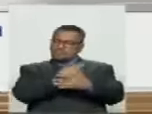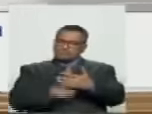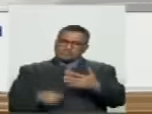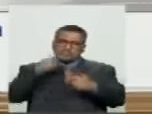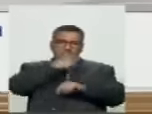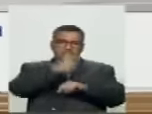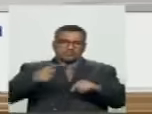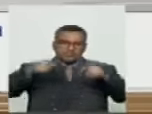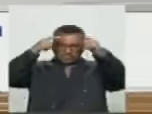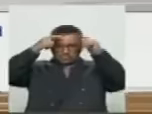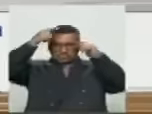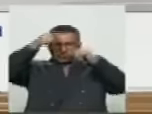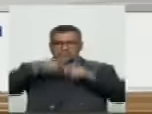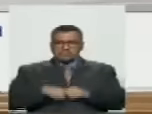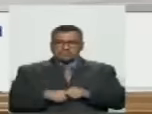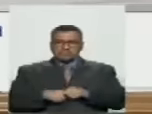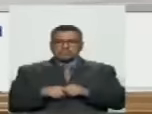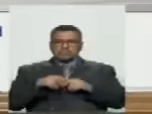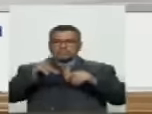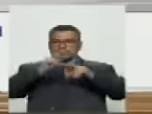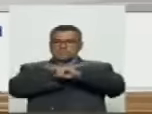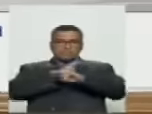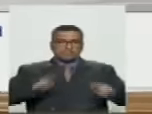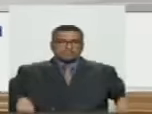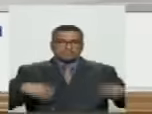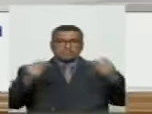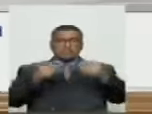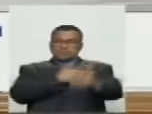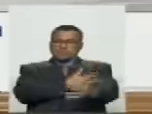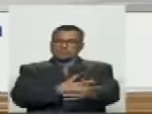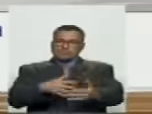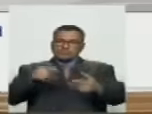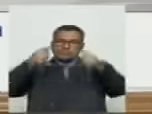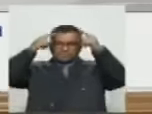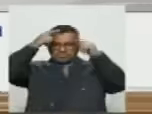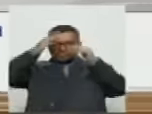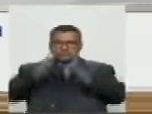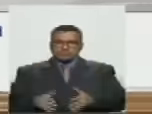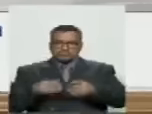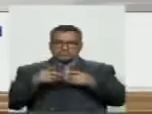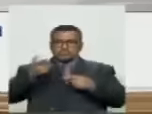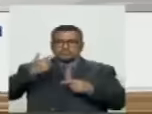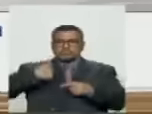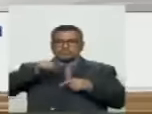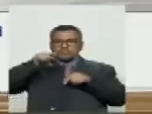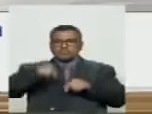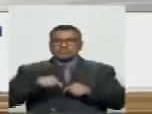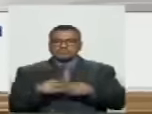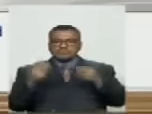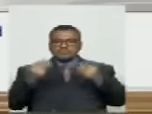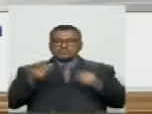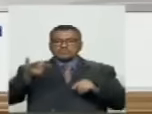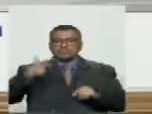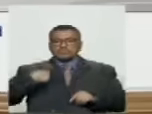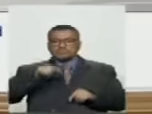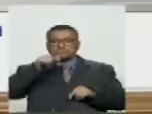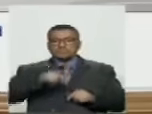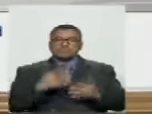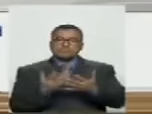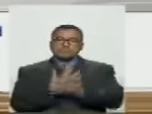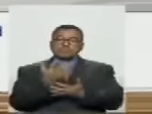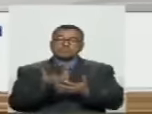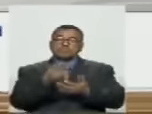al pueblo chavista. Bueno, es imposible, somos millones, el chavismo existe, existimos y estamos